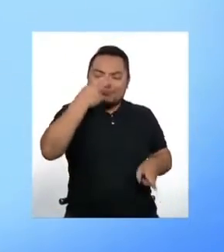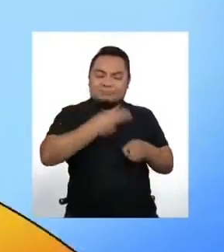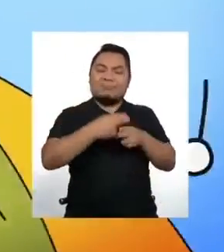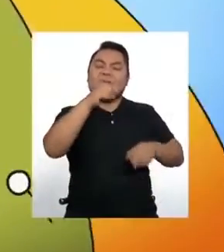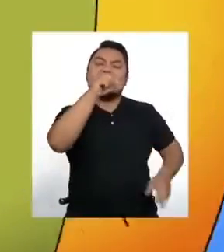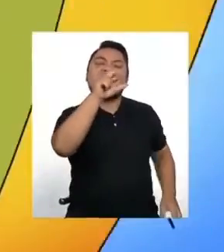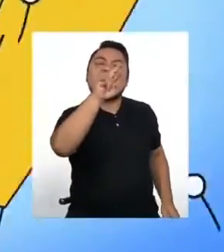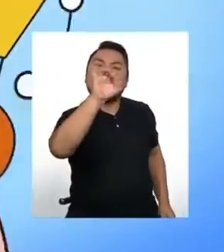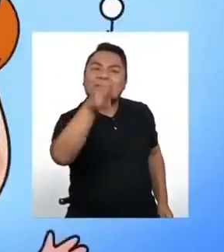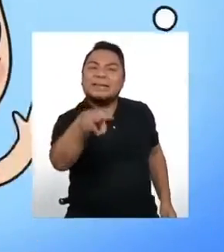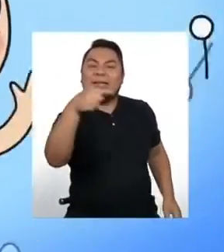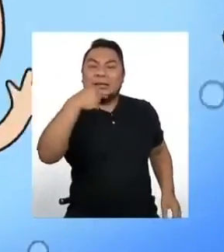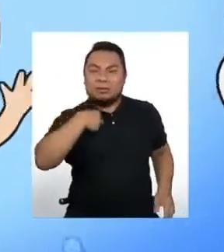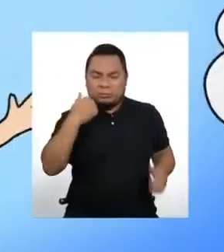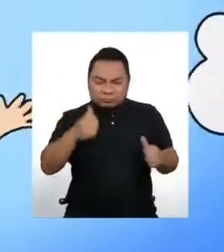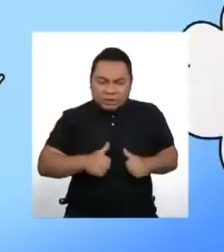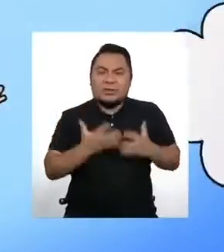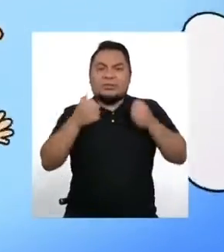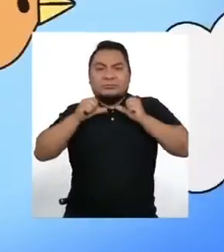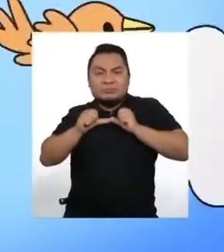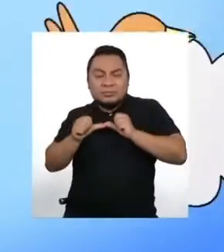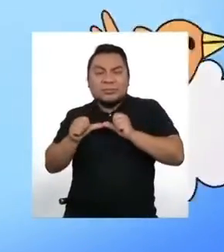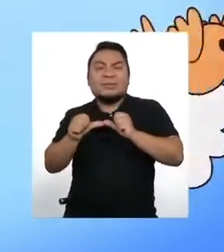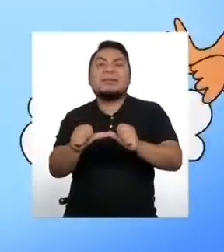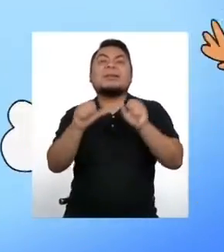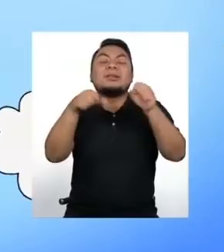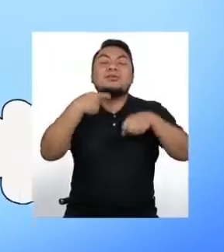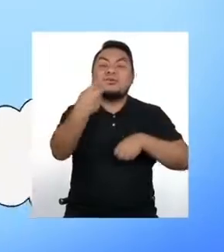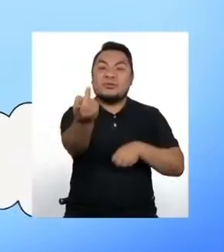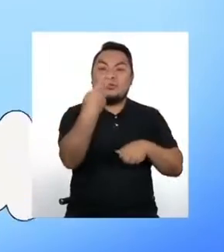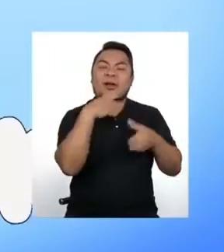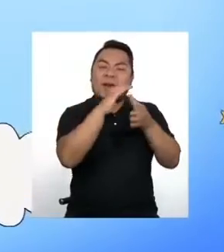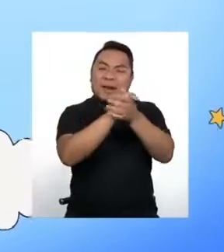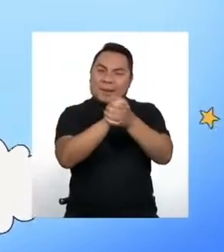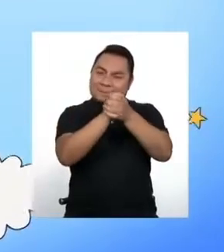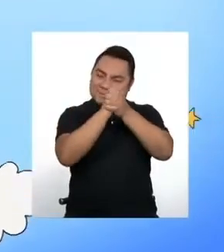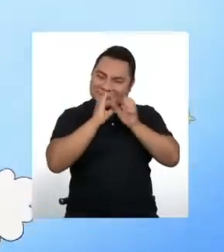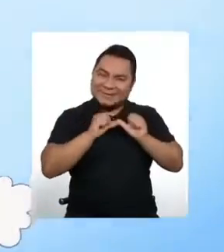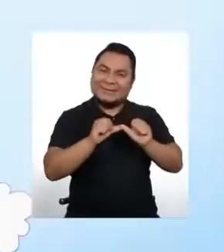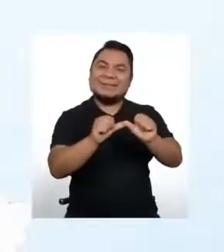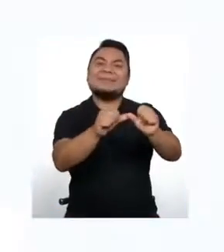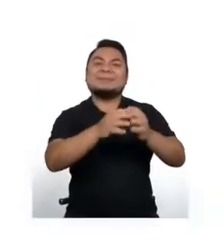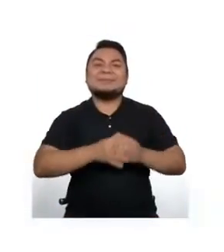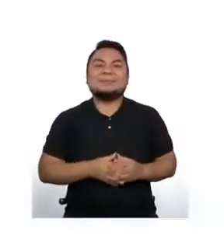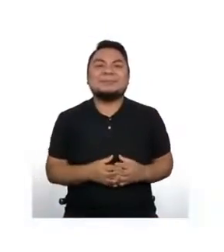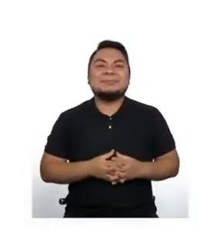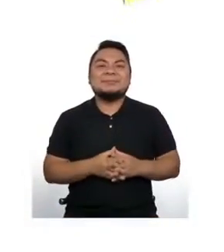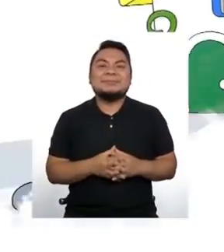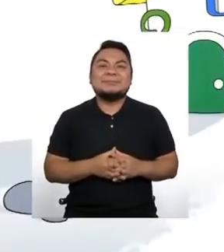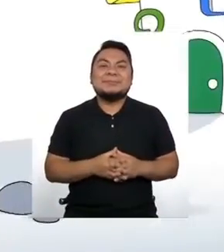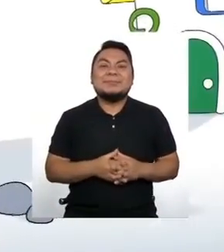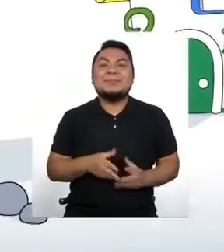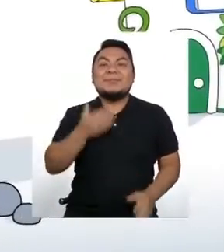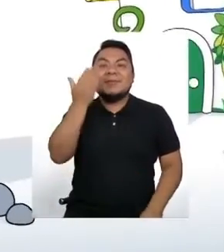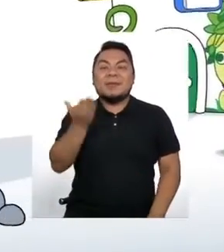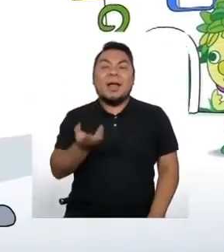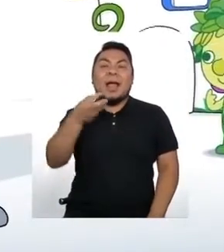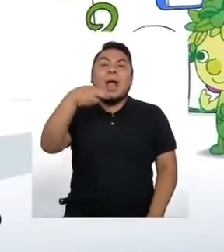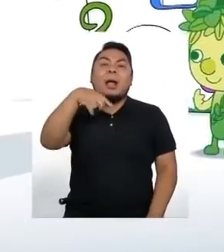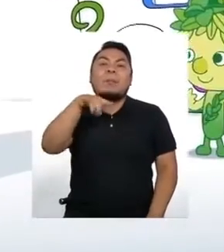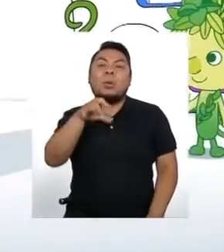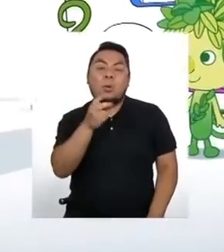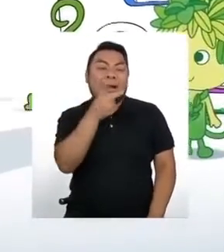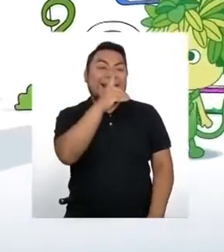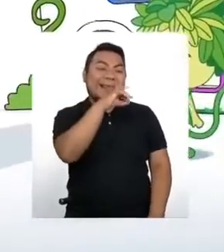una caja. Anímala o anímalo a realizar esta acción hasta terminar la actividad. Cada vez que logre